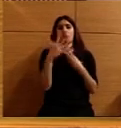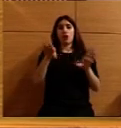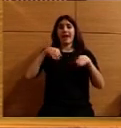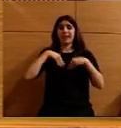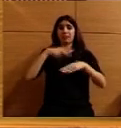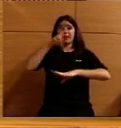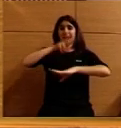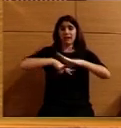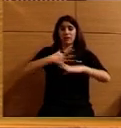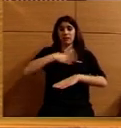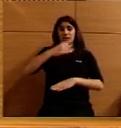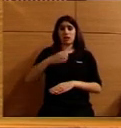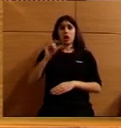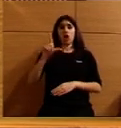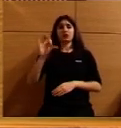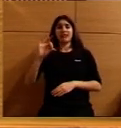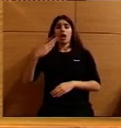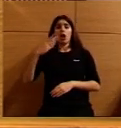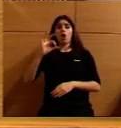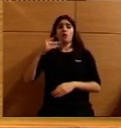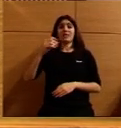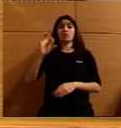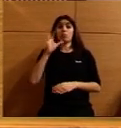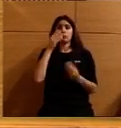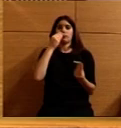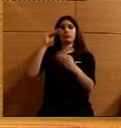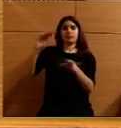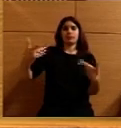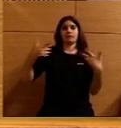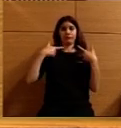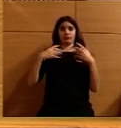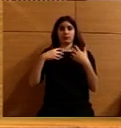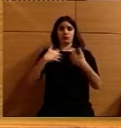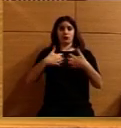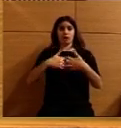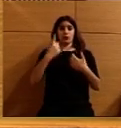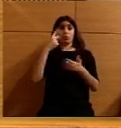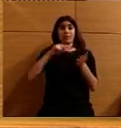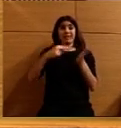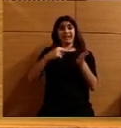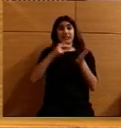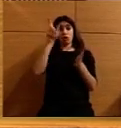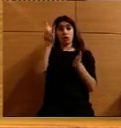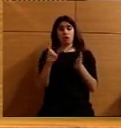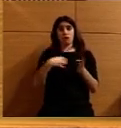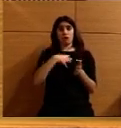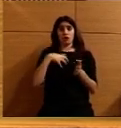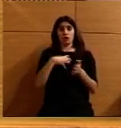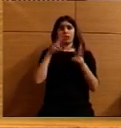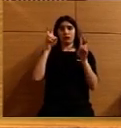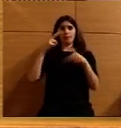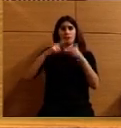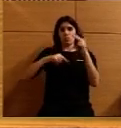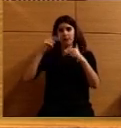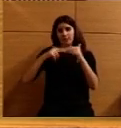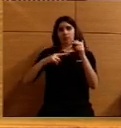delegació de l'Ajuntament de la Losa de l'Obispo de les funcions i responsabilitats corresponents a un tècnic funcionari en les matèries d'urbanisme,